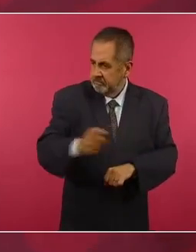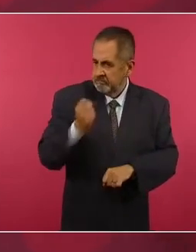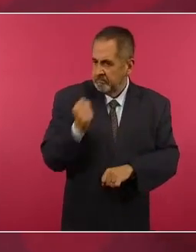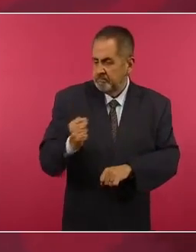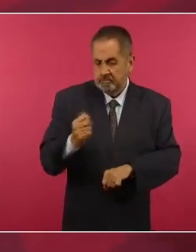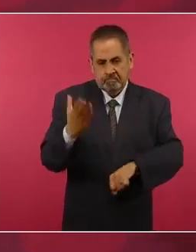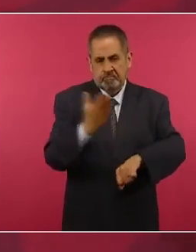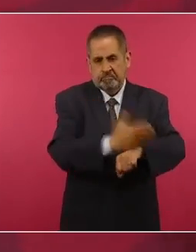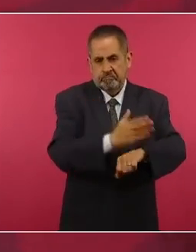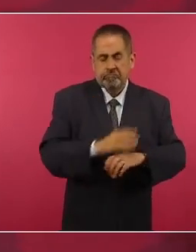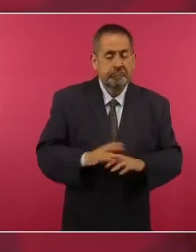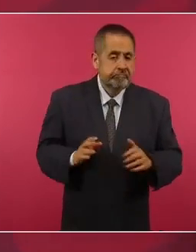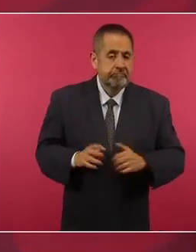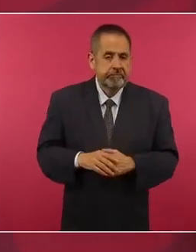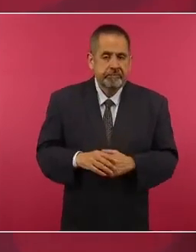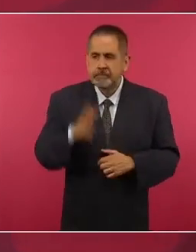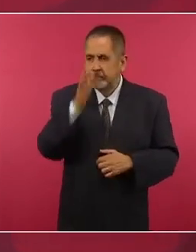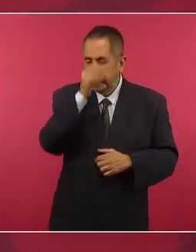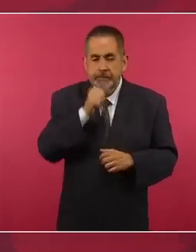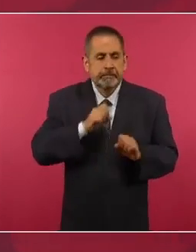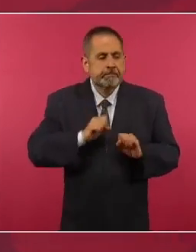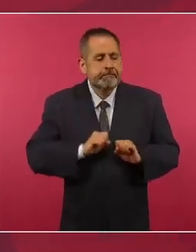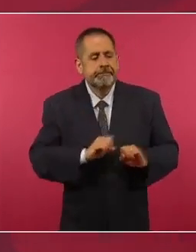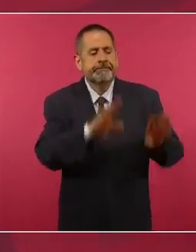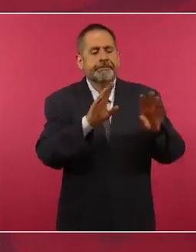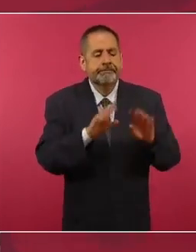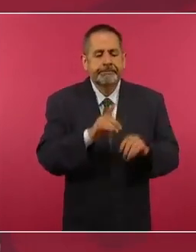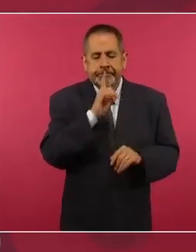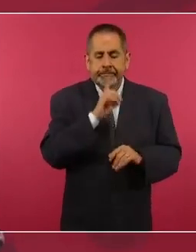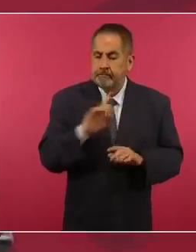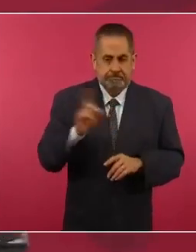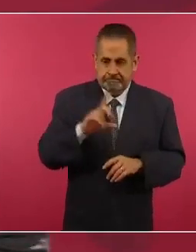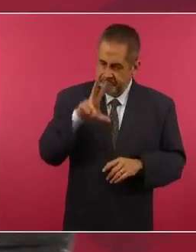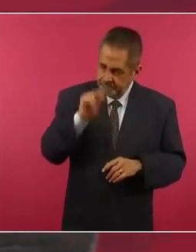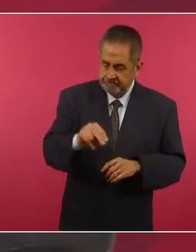Y que tampoco vamos a permitir que entren